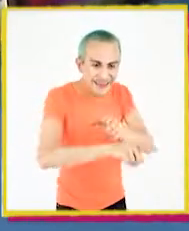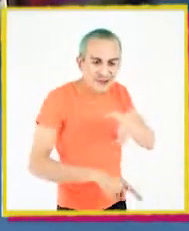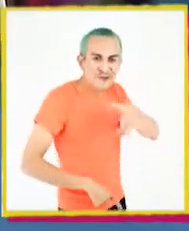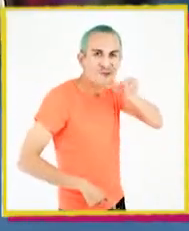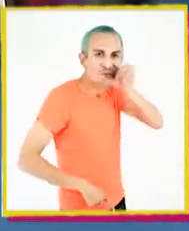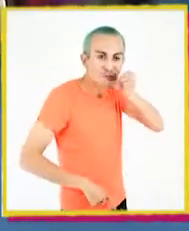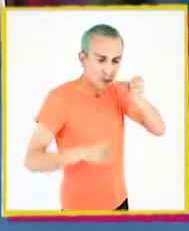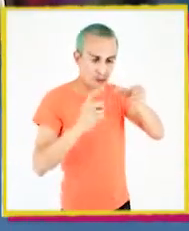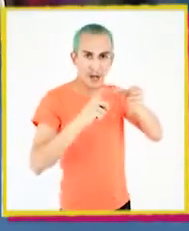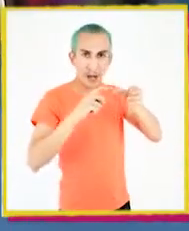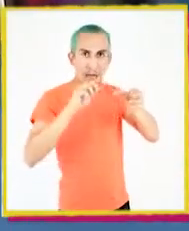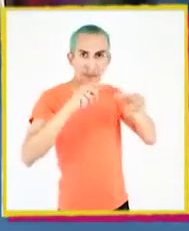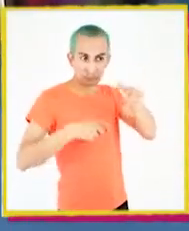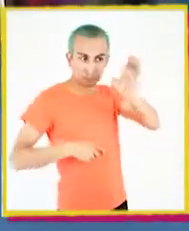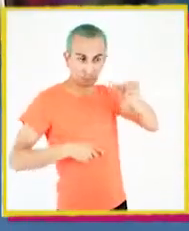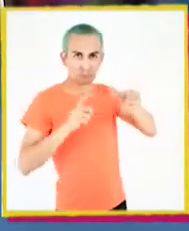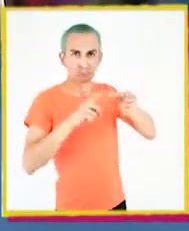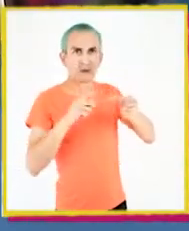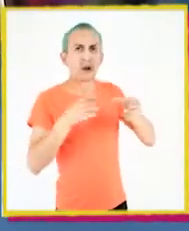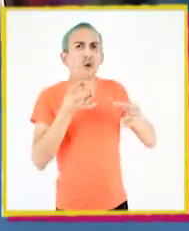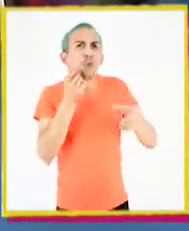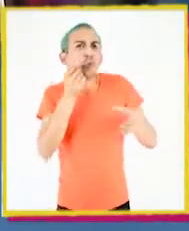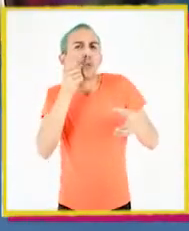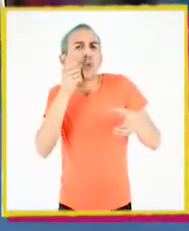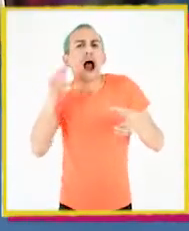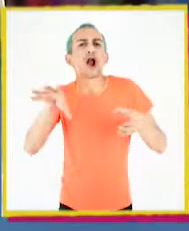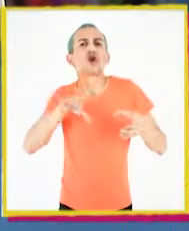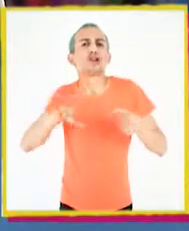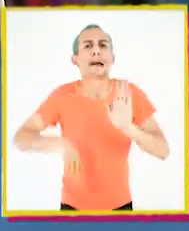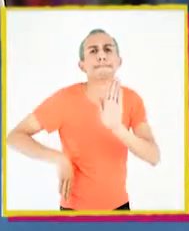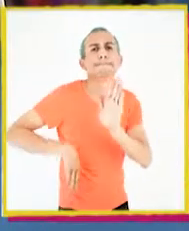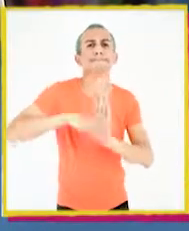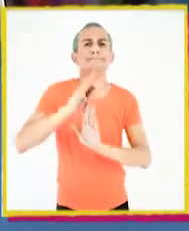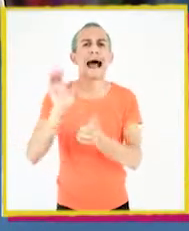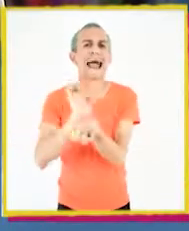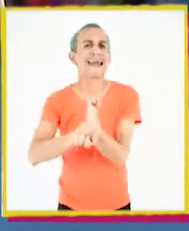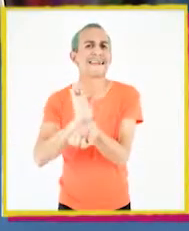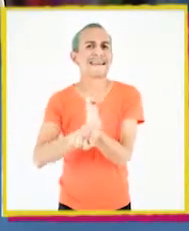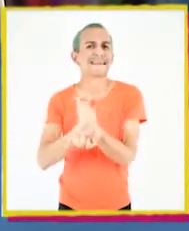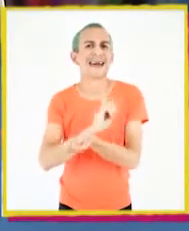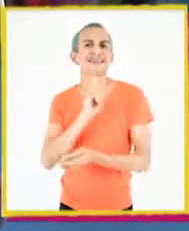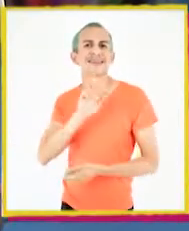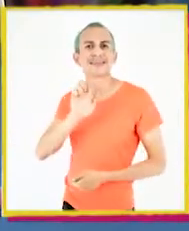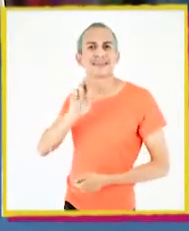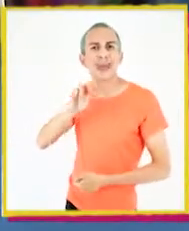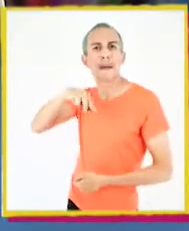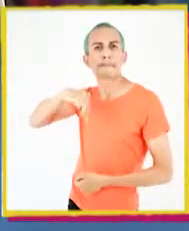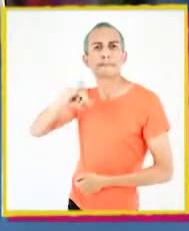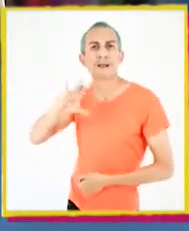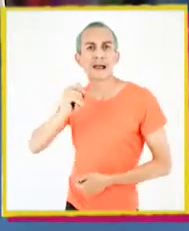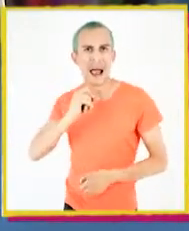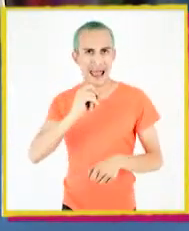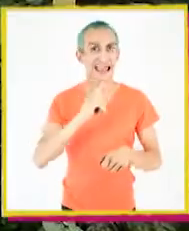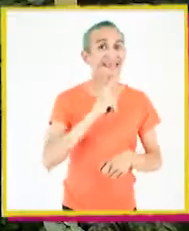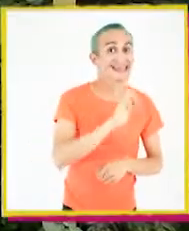taza y la misma taza. ¿Qué objeto creen que tiene mayor energía térmica? ¿El té caliente o la